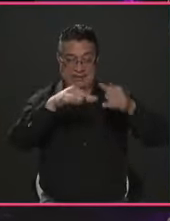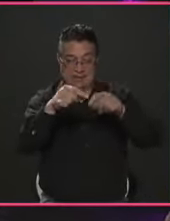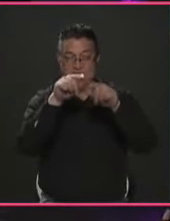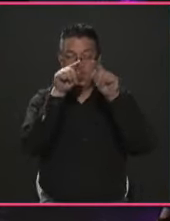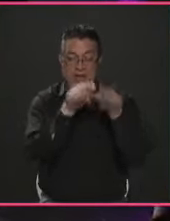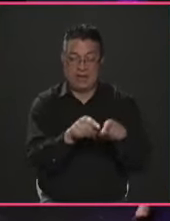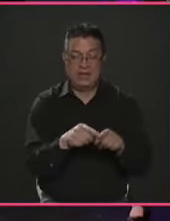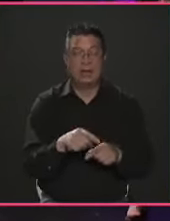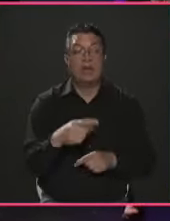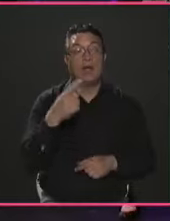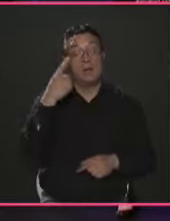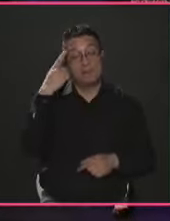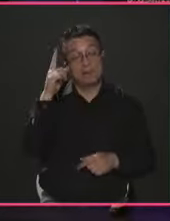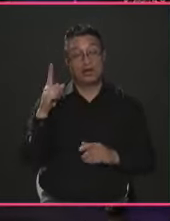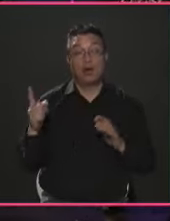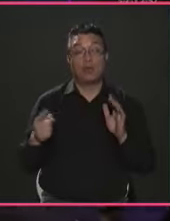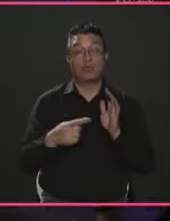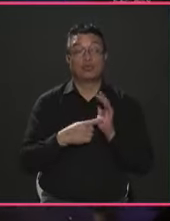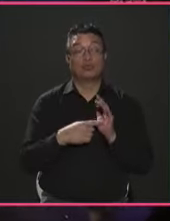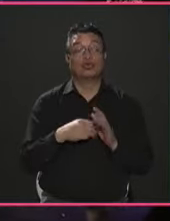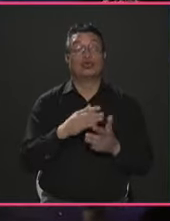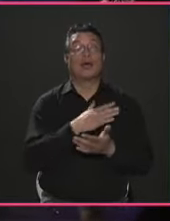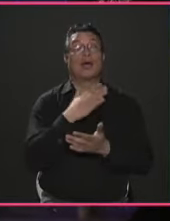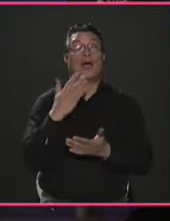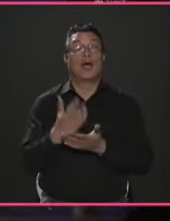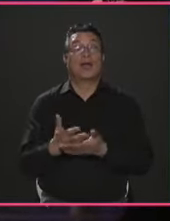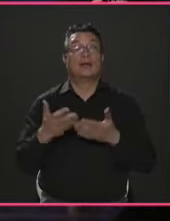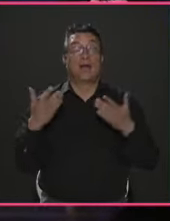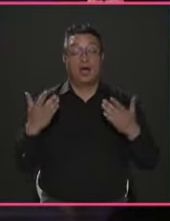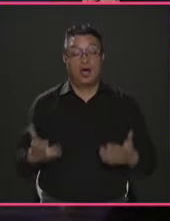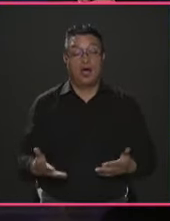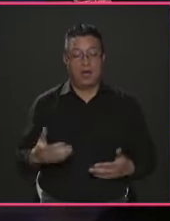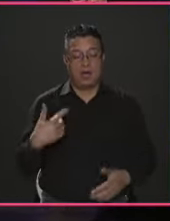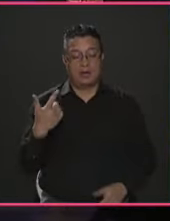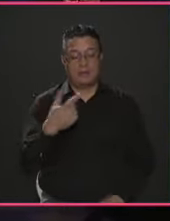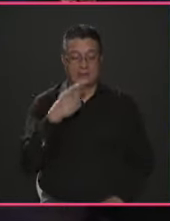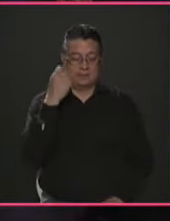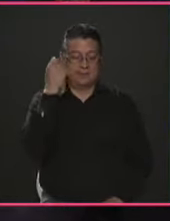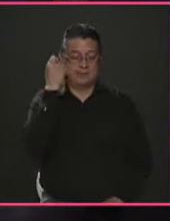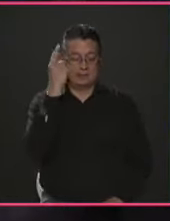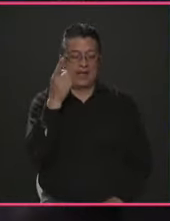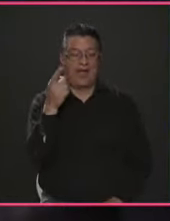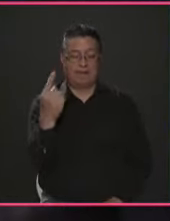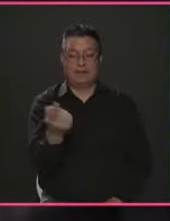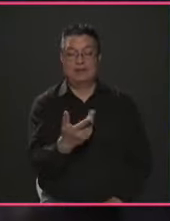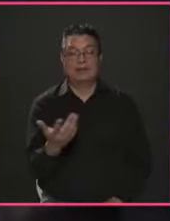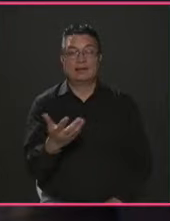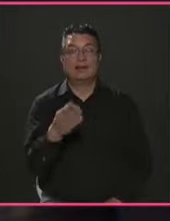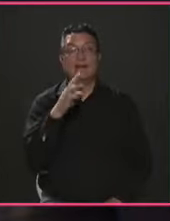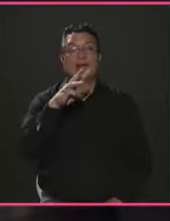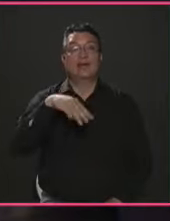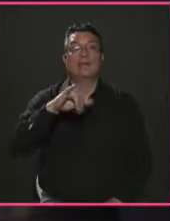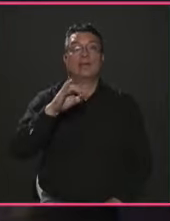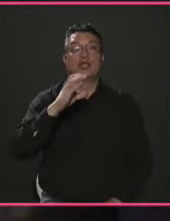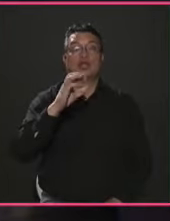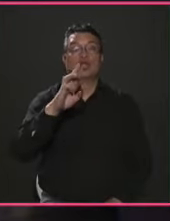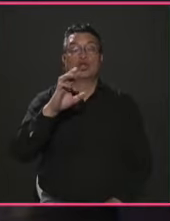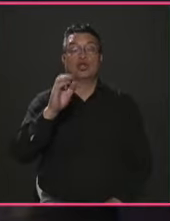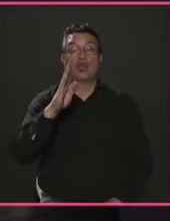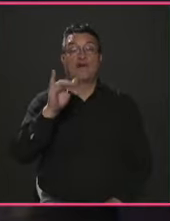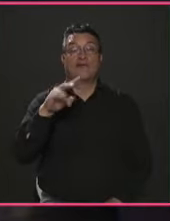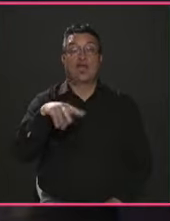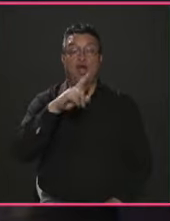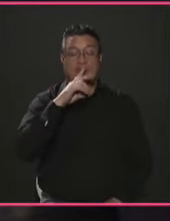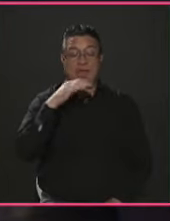Pero el punto es que por el momento sabemos que es importante pero